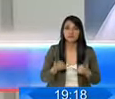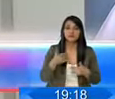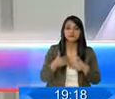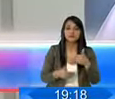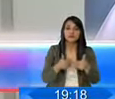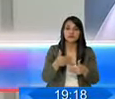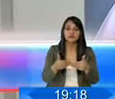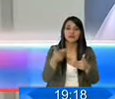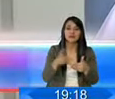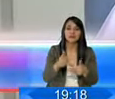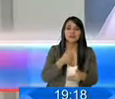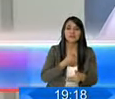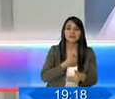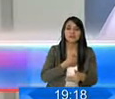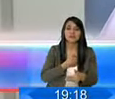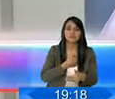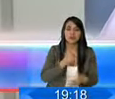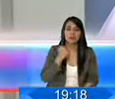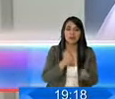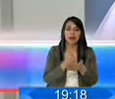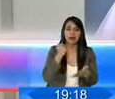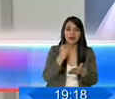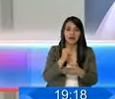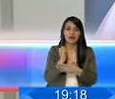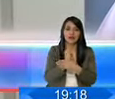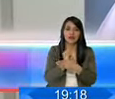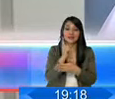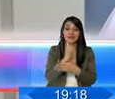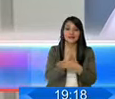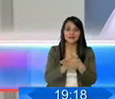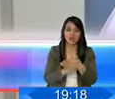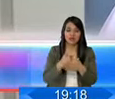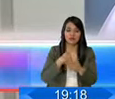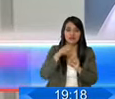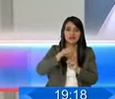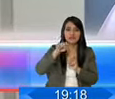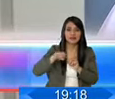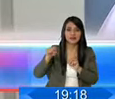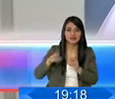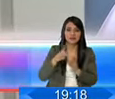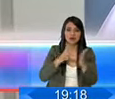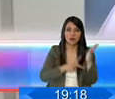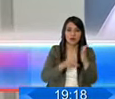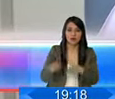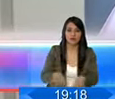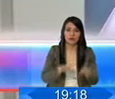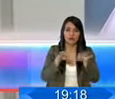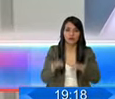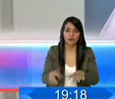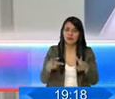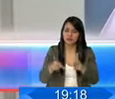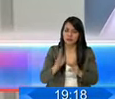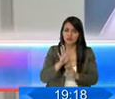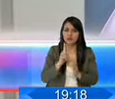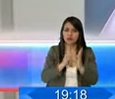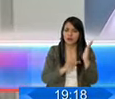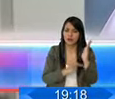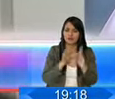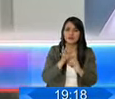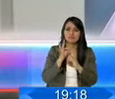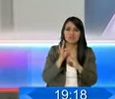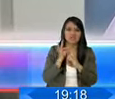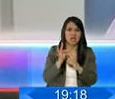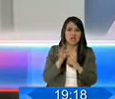de patentar todo el tema de diseño de nuestro software, sí, y la programación como tal, porque es un